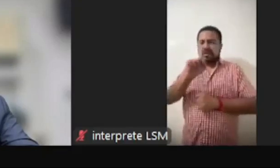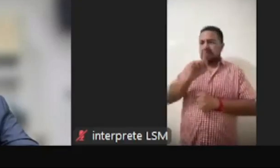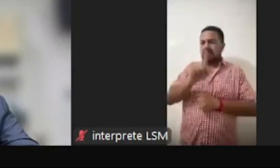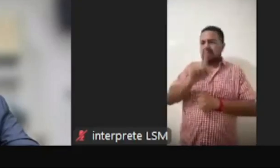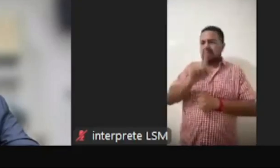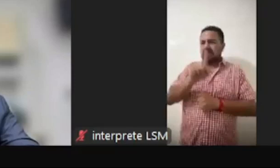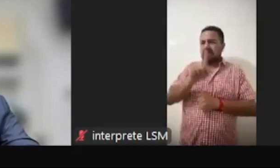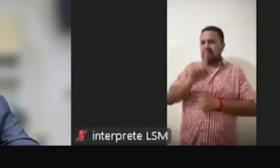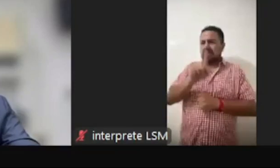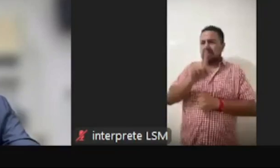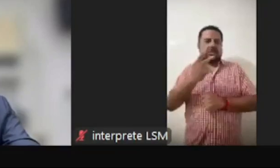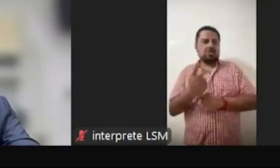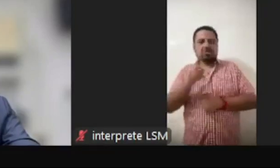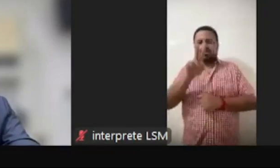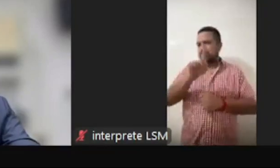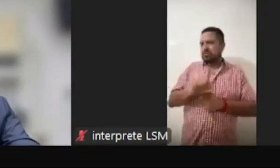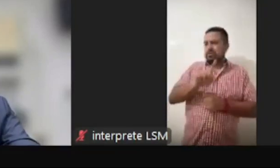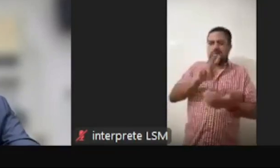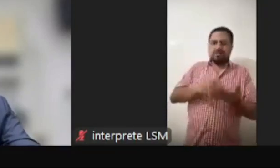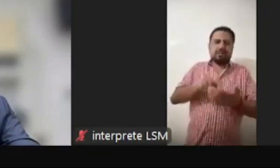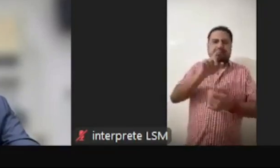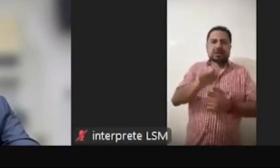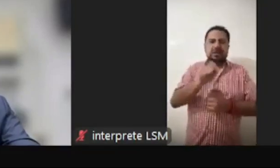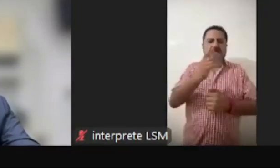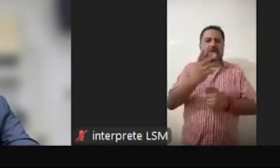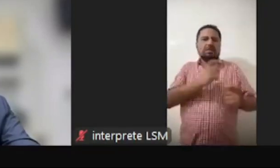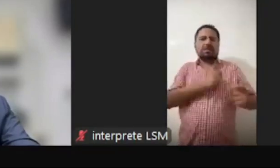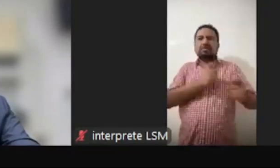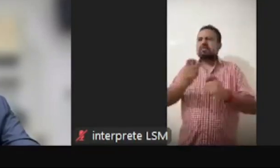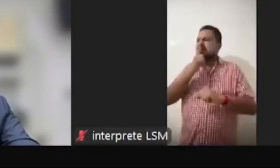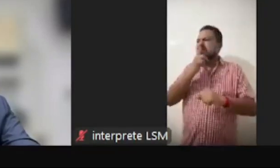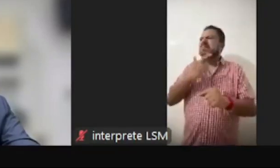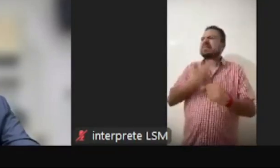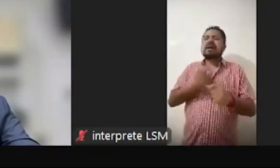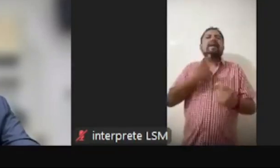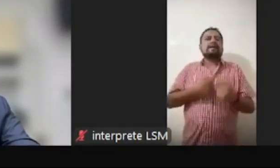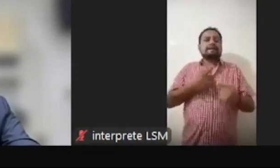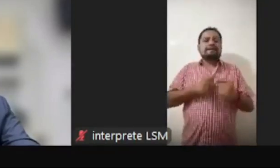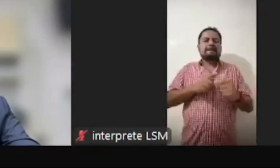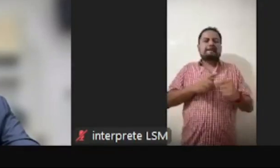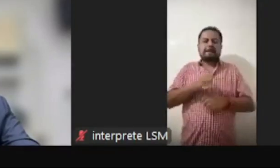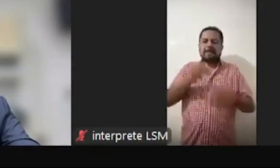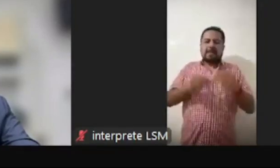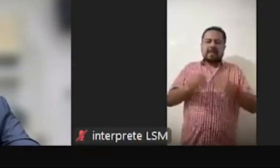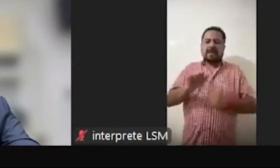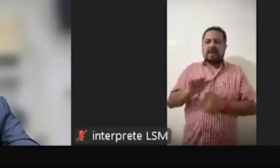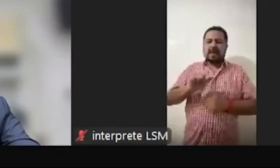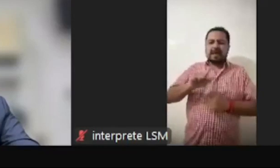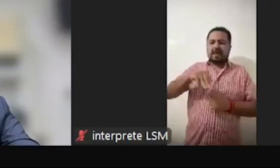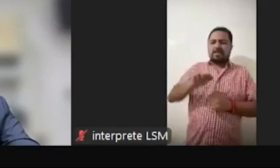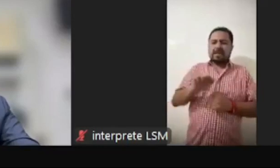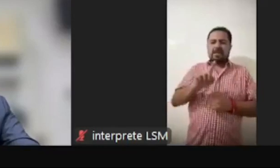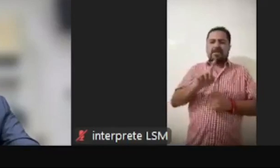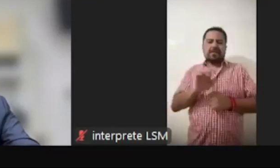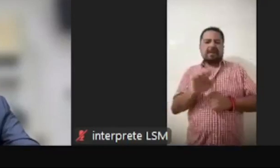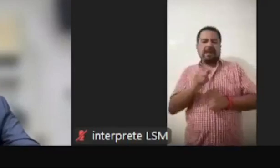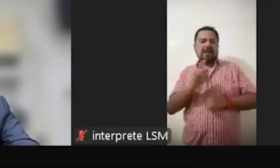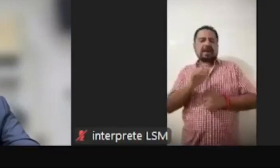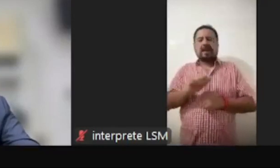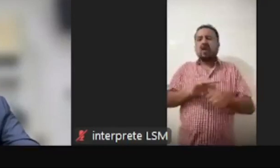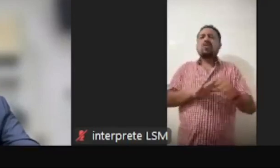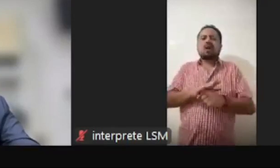022 diagonal 2024 que fue turnado a la ponencia a cargo de la magistrada Almadelia Eugenio Alcaraz, en el cual no